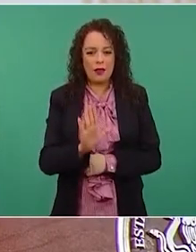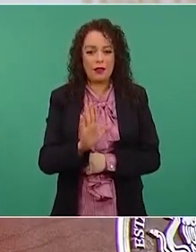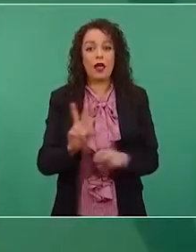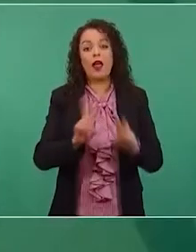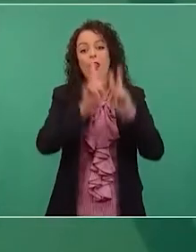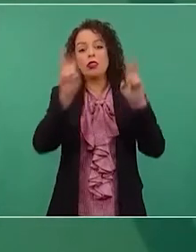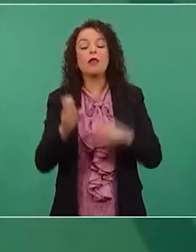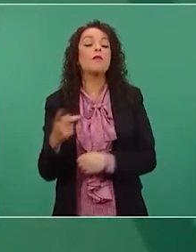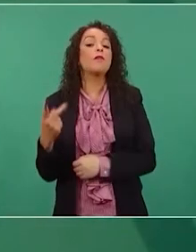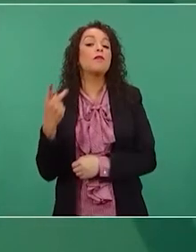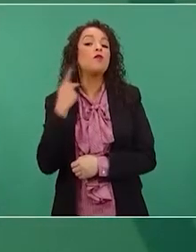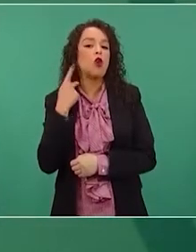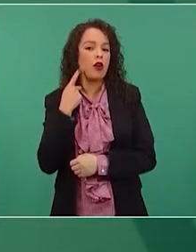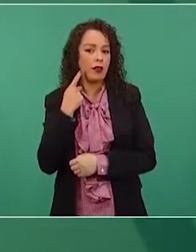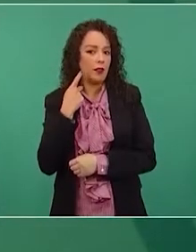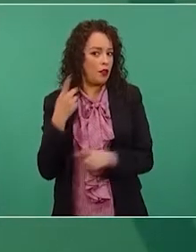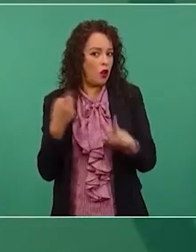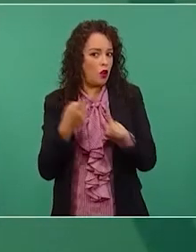políticamente hablando.